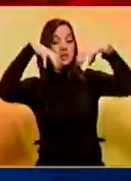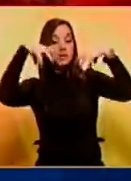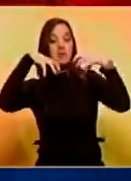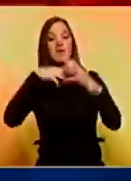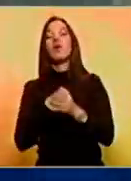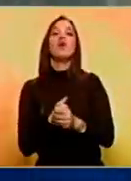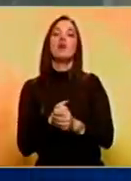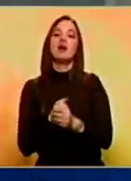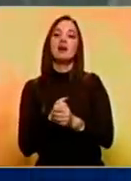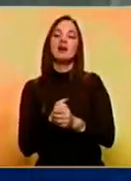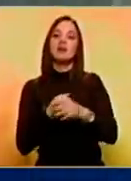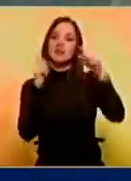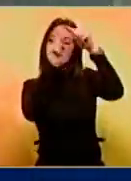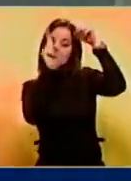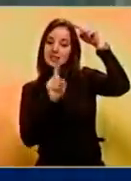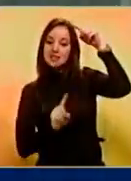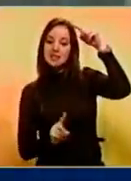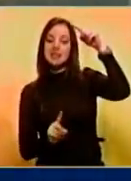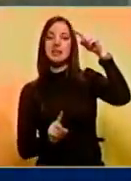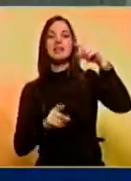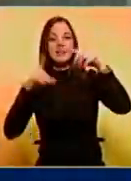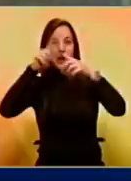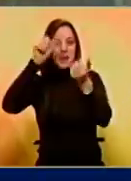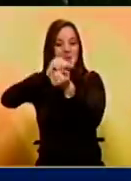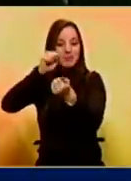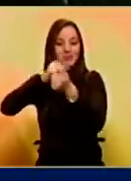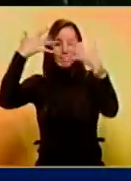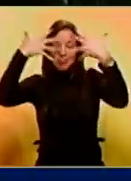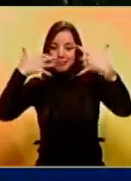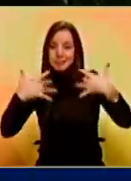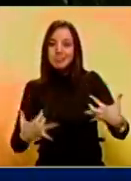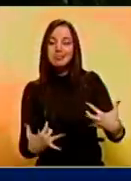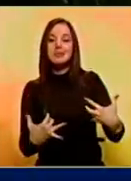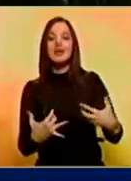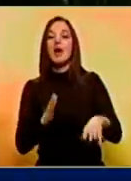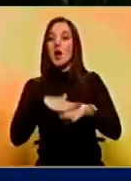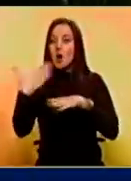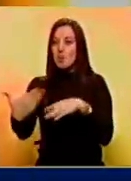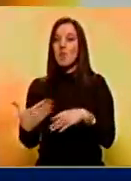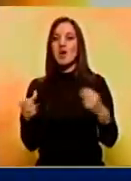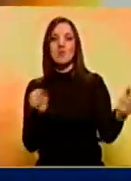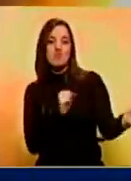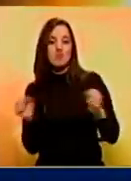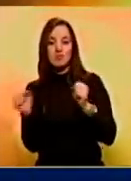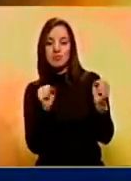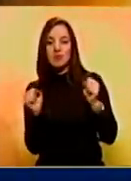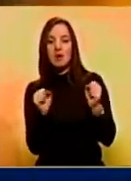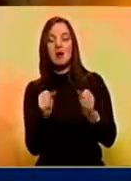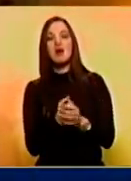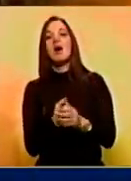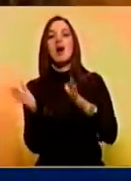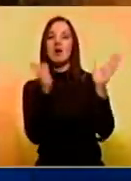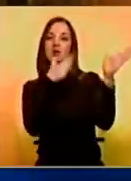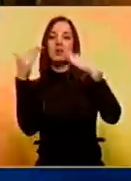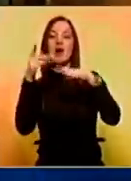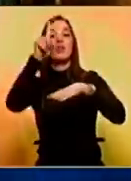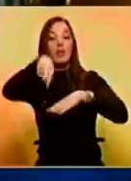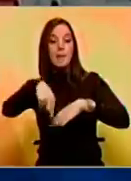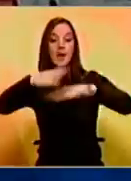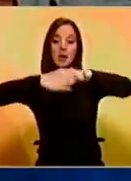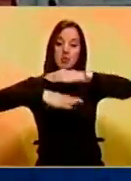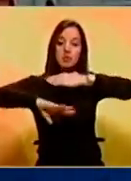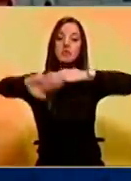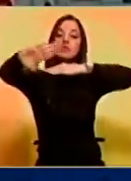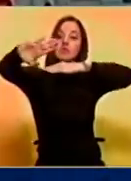tormentas eléctricas y granizo en 12 estados debido a la interacción con un canal de baja presión. Además, se espera oleaje de 2